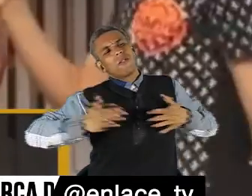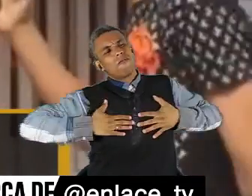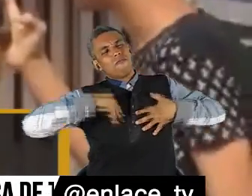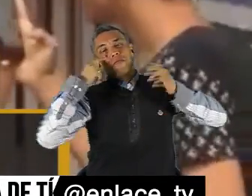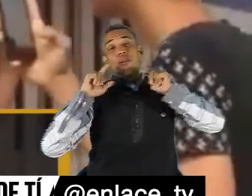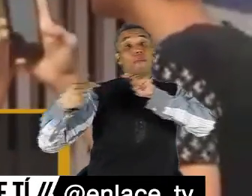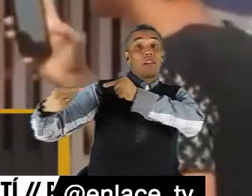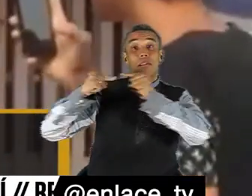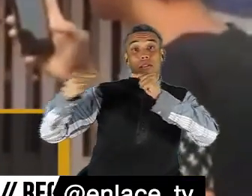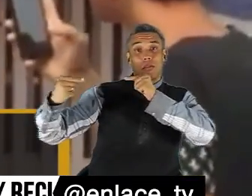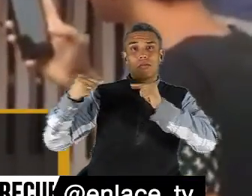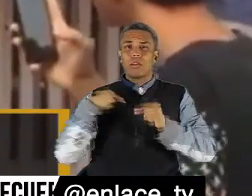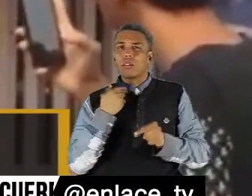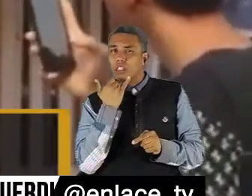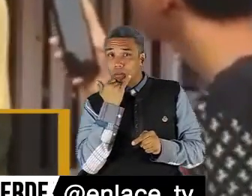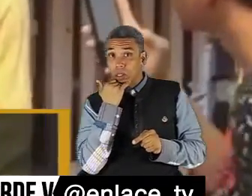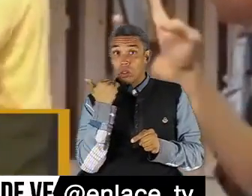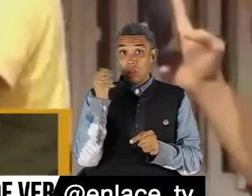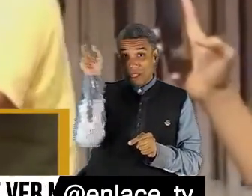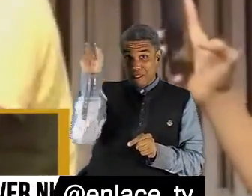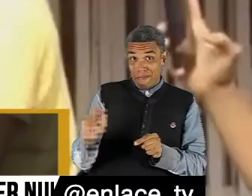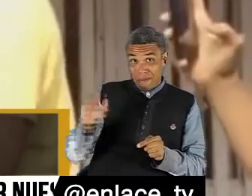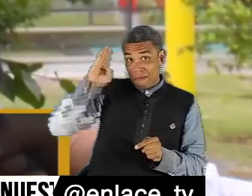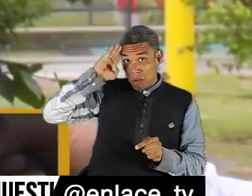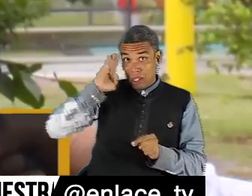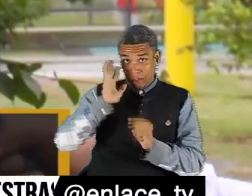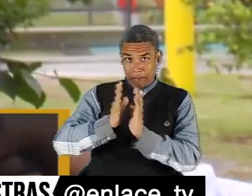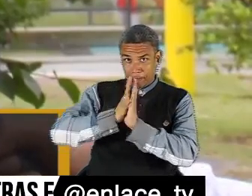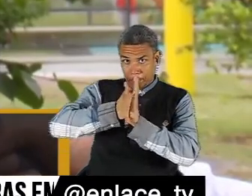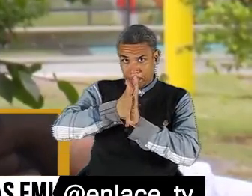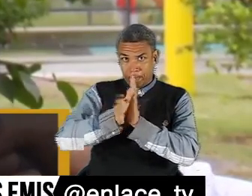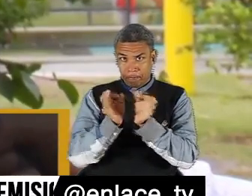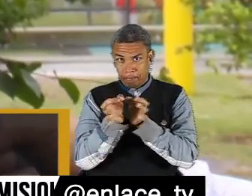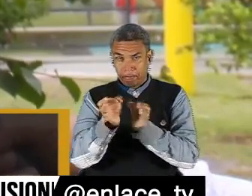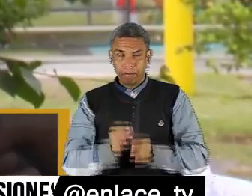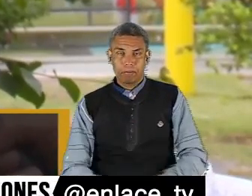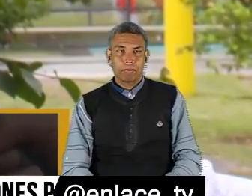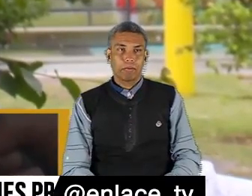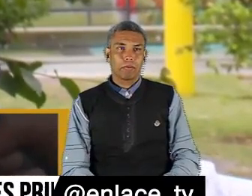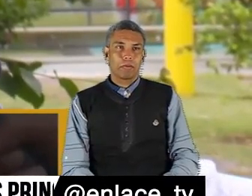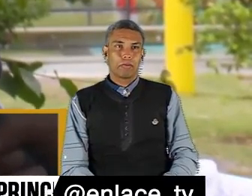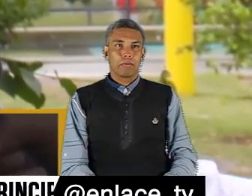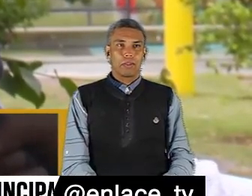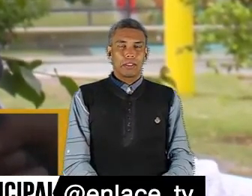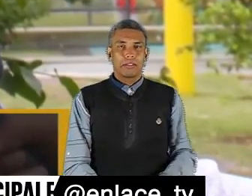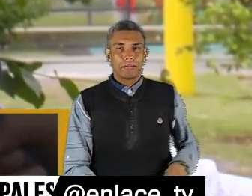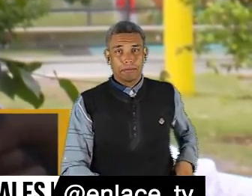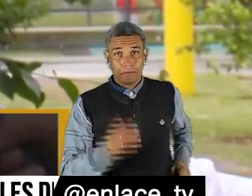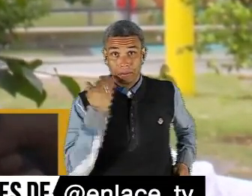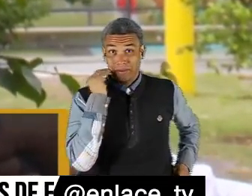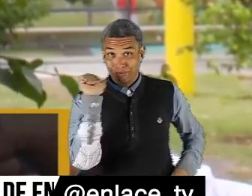agentes reguladores de la movilidad en el puerto petrolero. Respetuosa por parte de la dama, pues que enfurecida